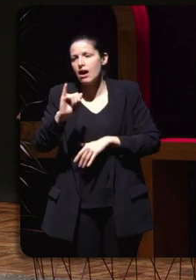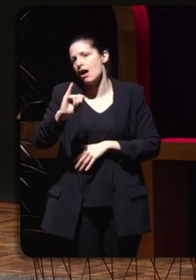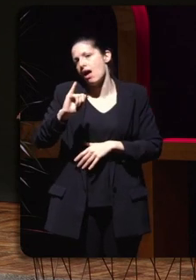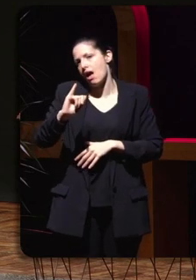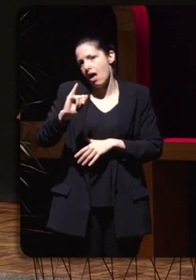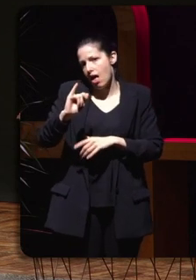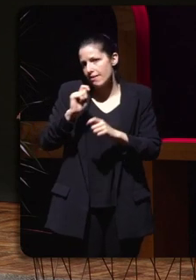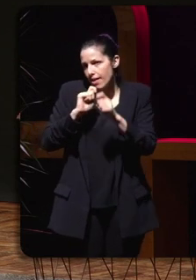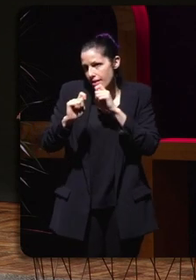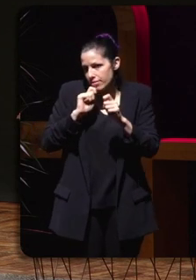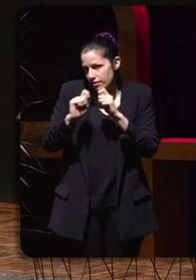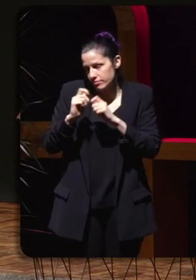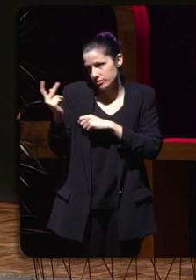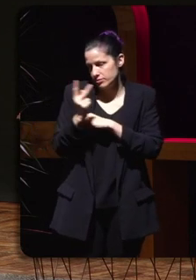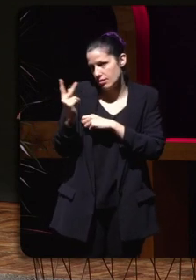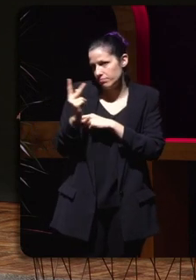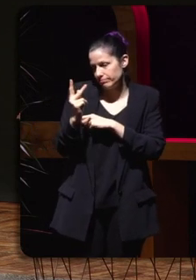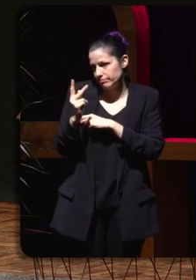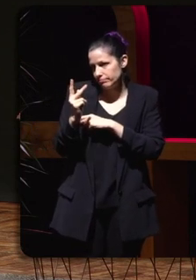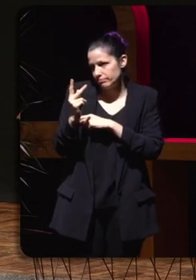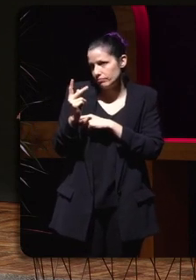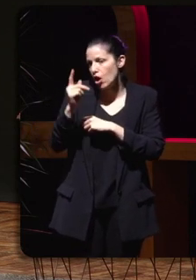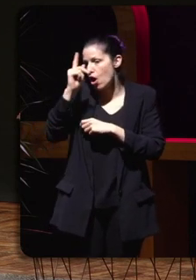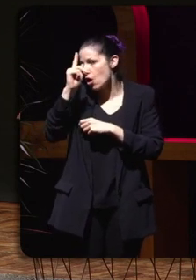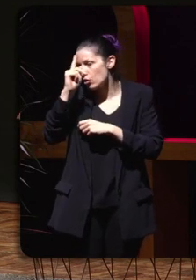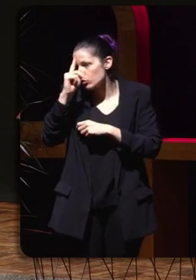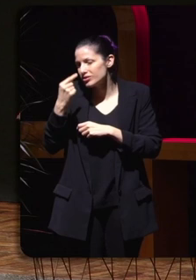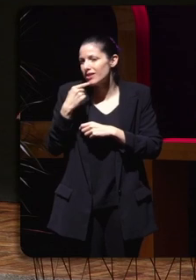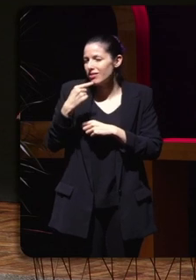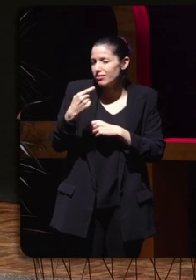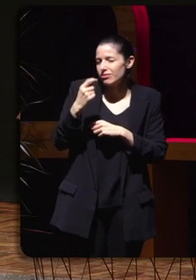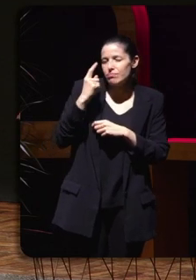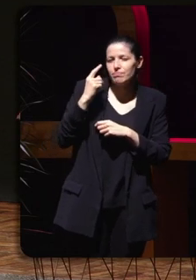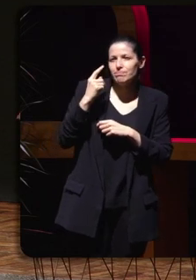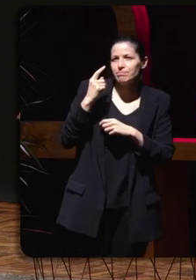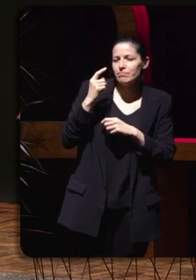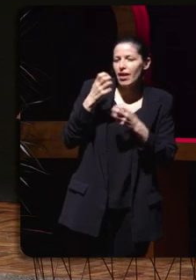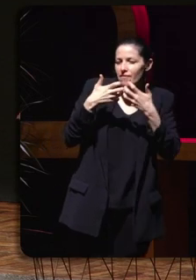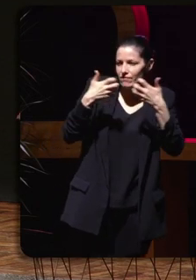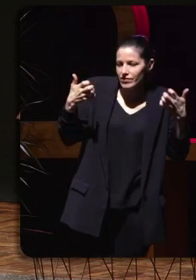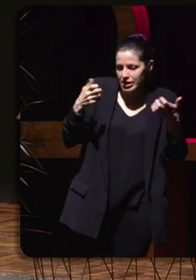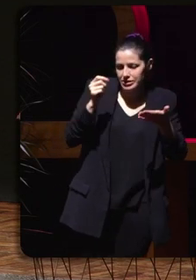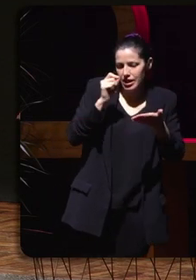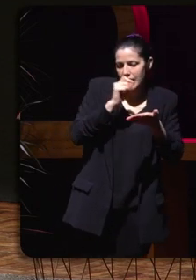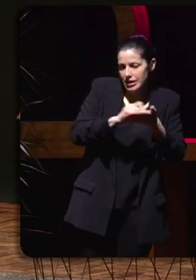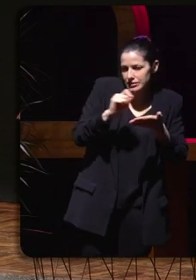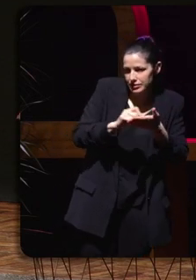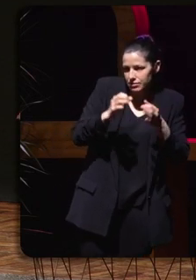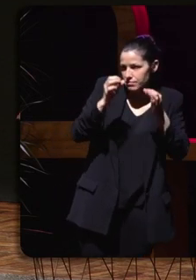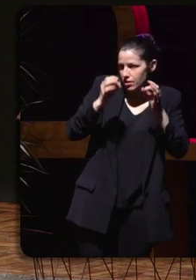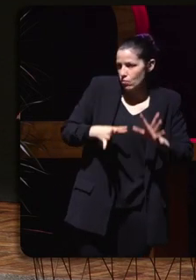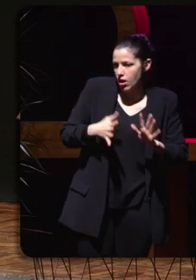como hablas a mí me parece fundamental o por lo menos en el estilo al que yo